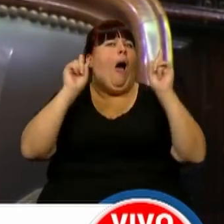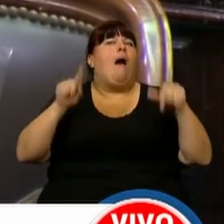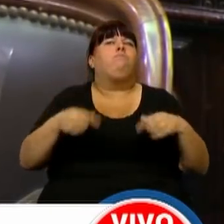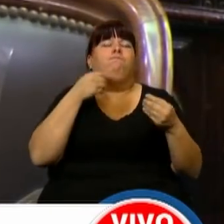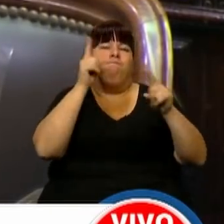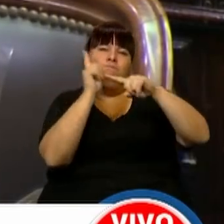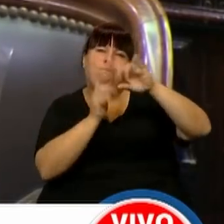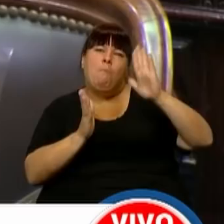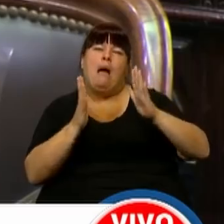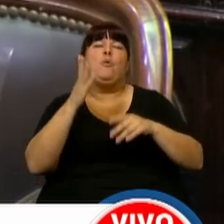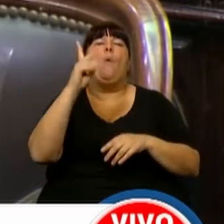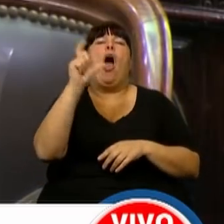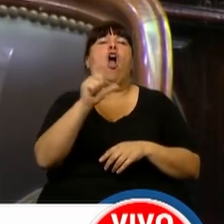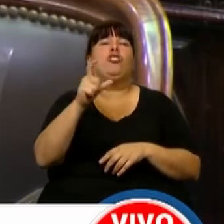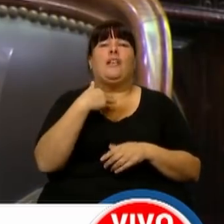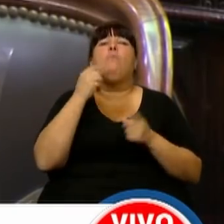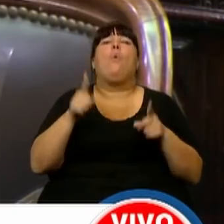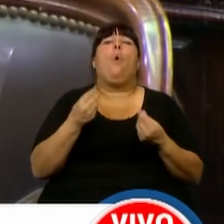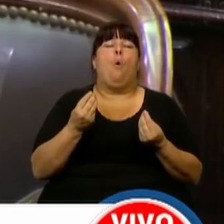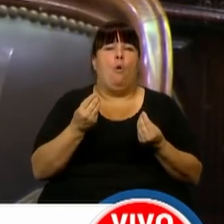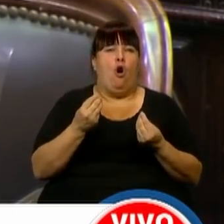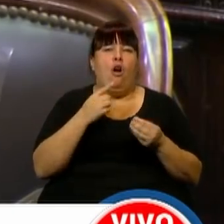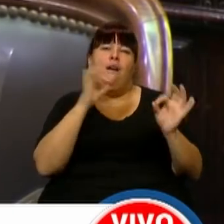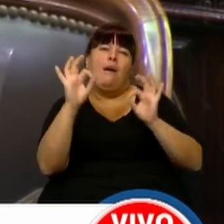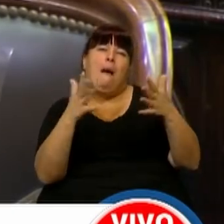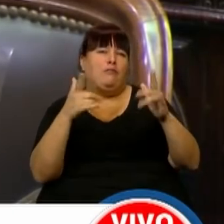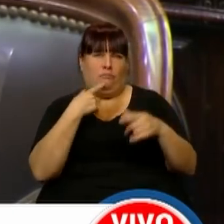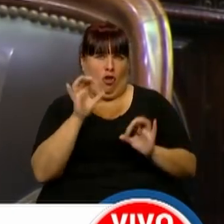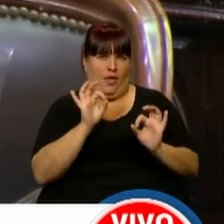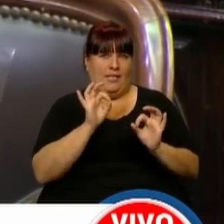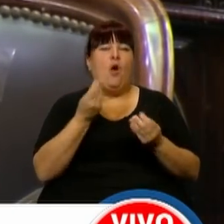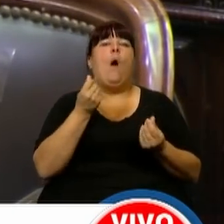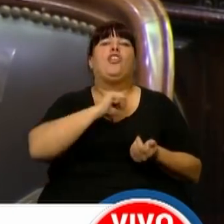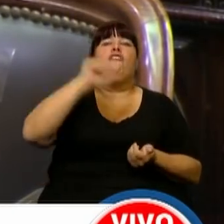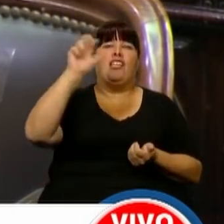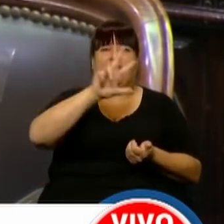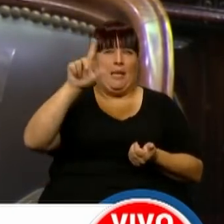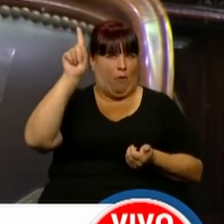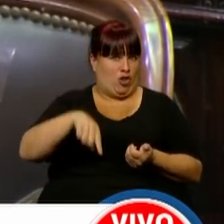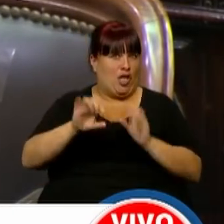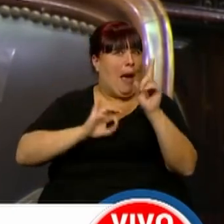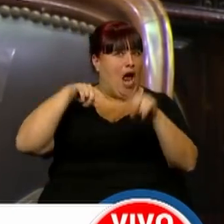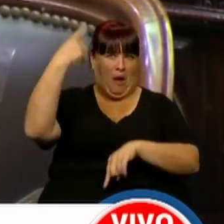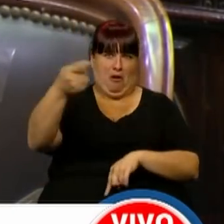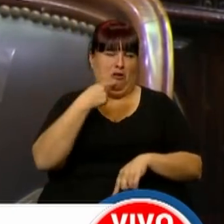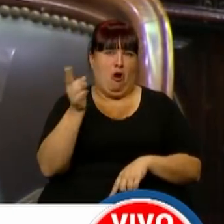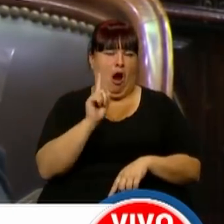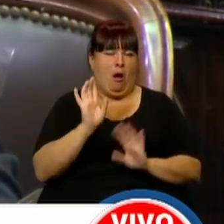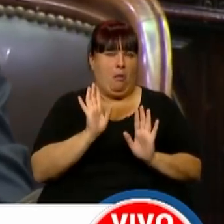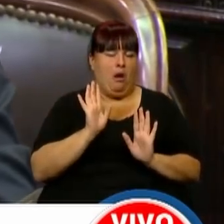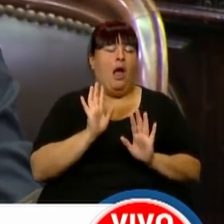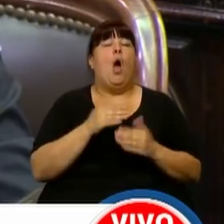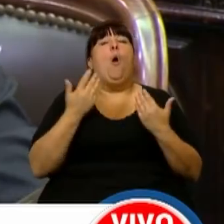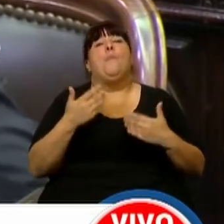ninguna estimación del Banco Central, hayan hecho una estimación de inflación del 33% para el próximo año. Puede ser